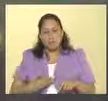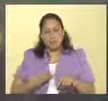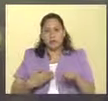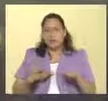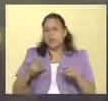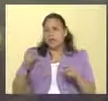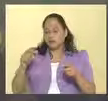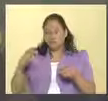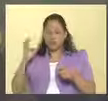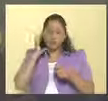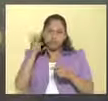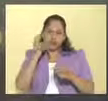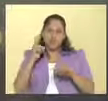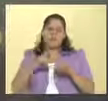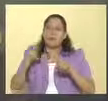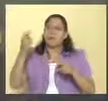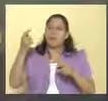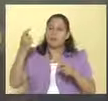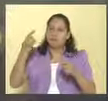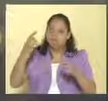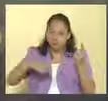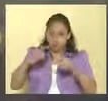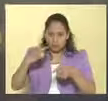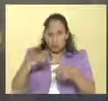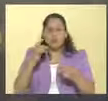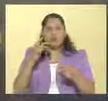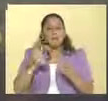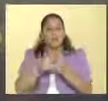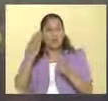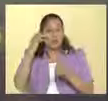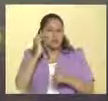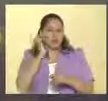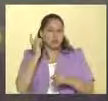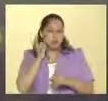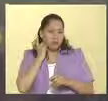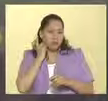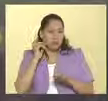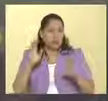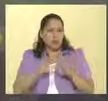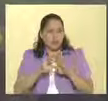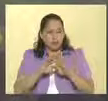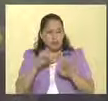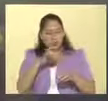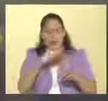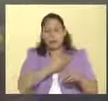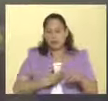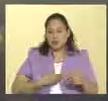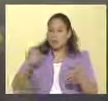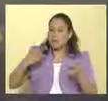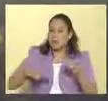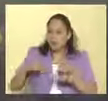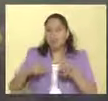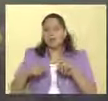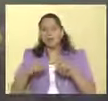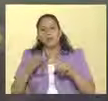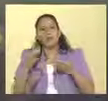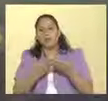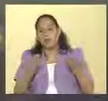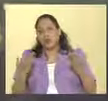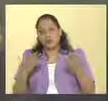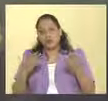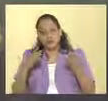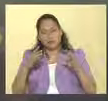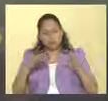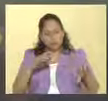poderes constitucionales. Hace unos años el Congreso de la Unión pues, era un apéndice del presidente de la República, hoy no, hoy es un auténtico